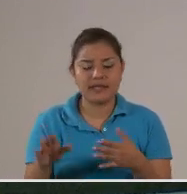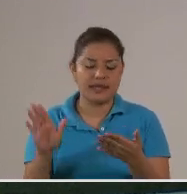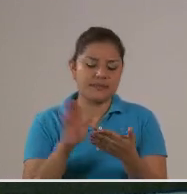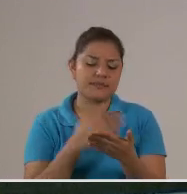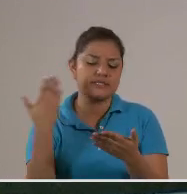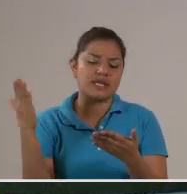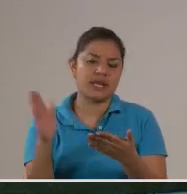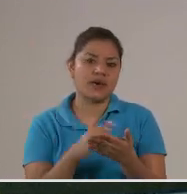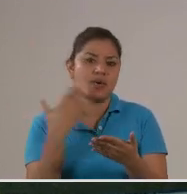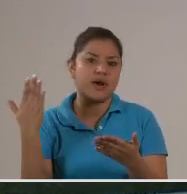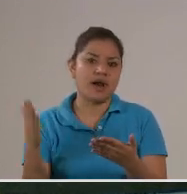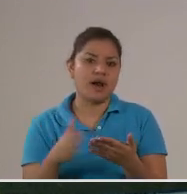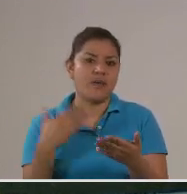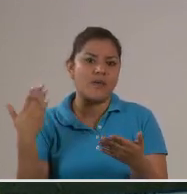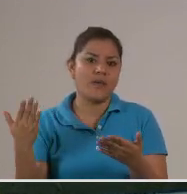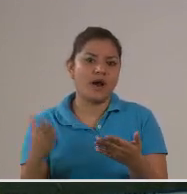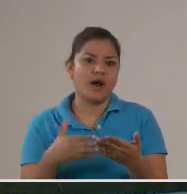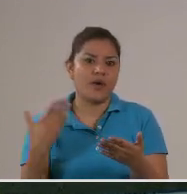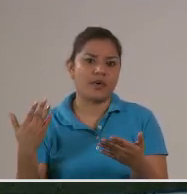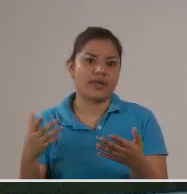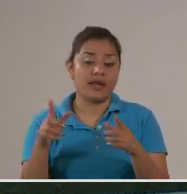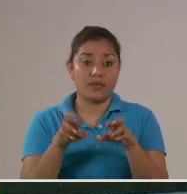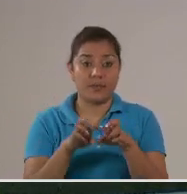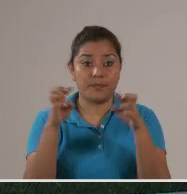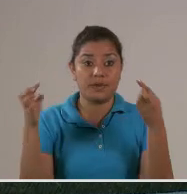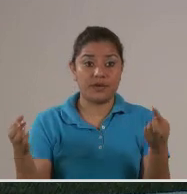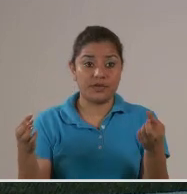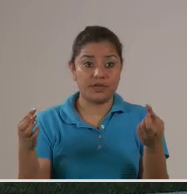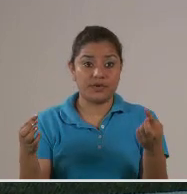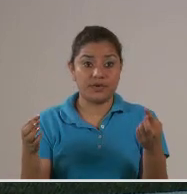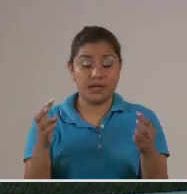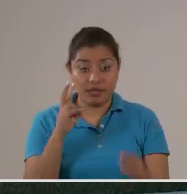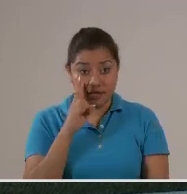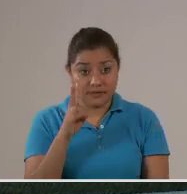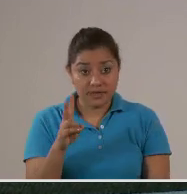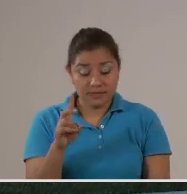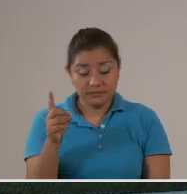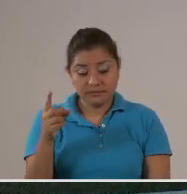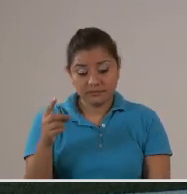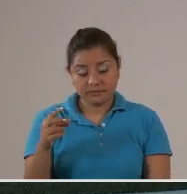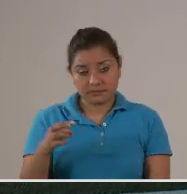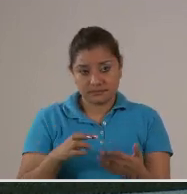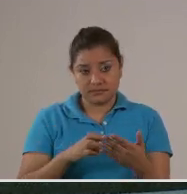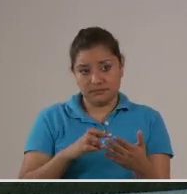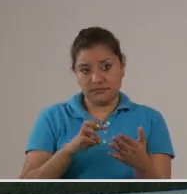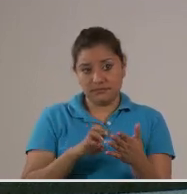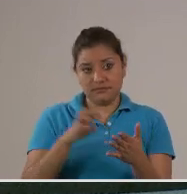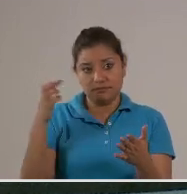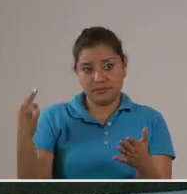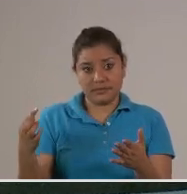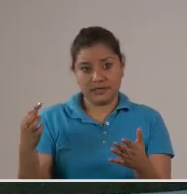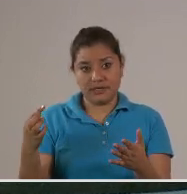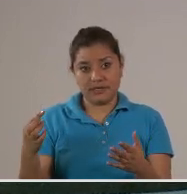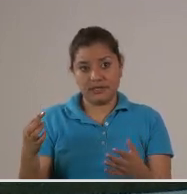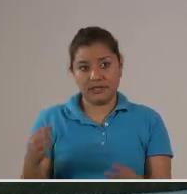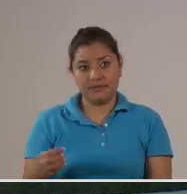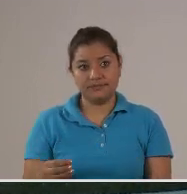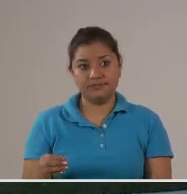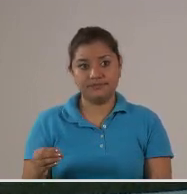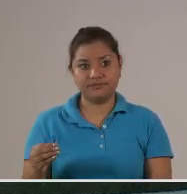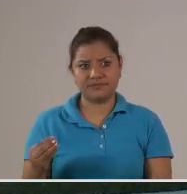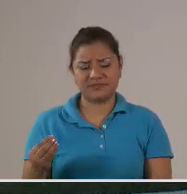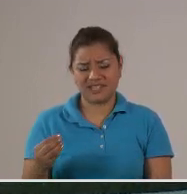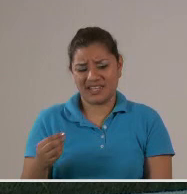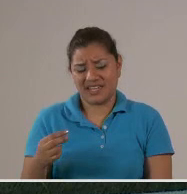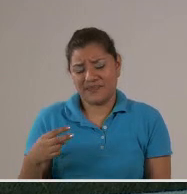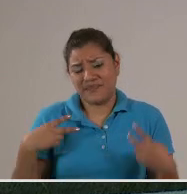ojear un periódico y cabal me salió una página aquí en donde habían hecho un atentado y